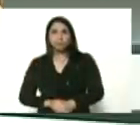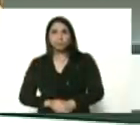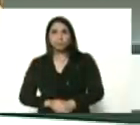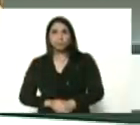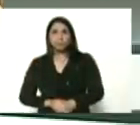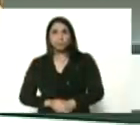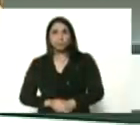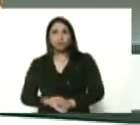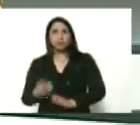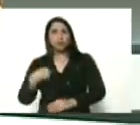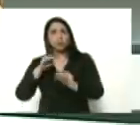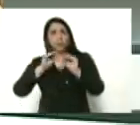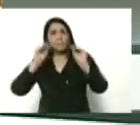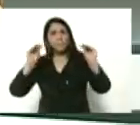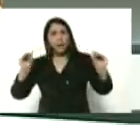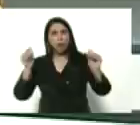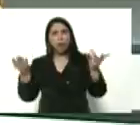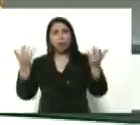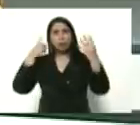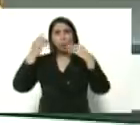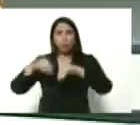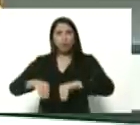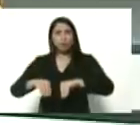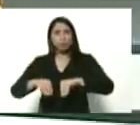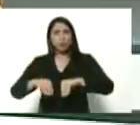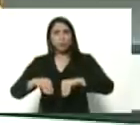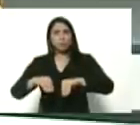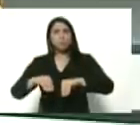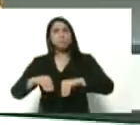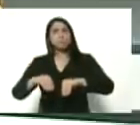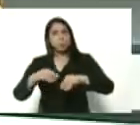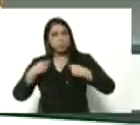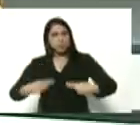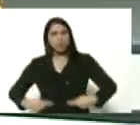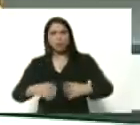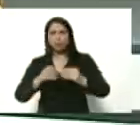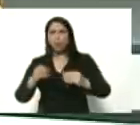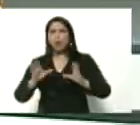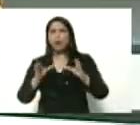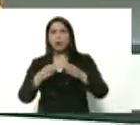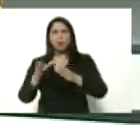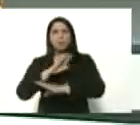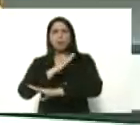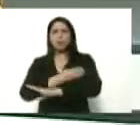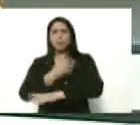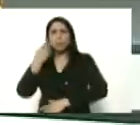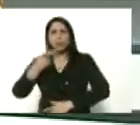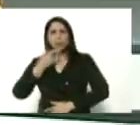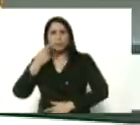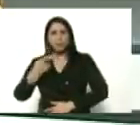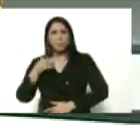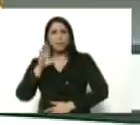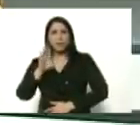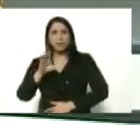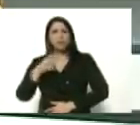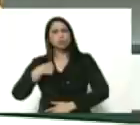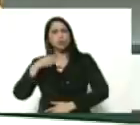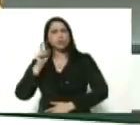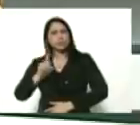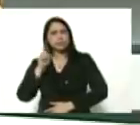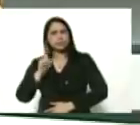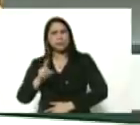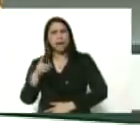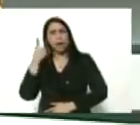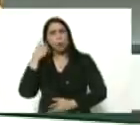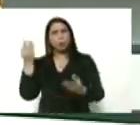He llamado a un acuerdo humanitario a todas las fuerzas políticas del país creo en la necesidad de un acuerdo humanitario